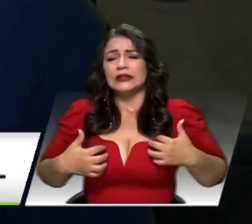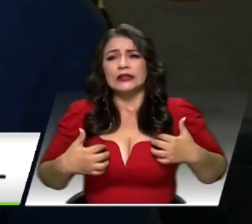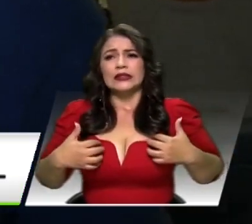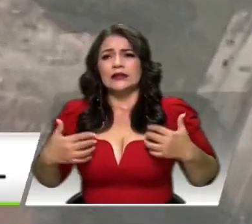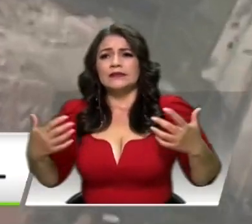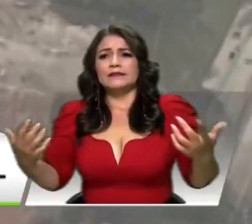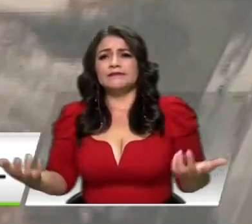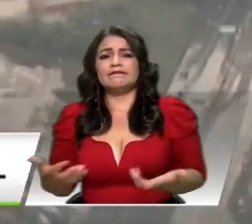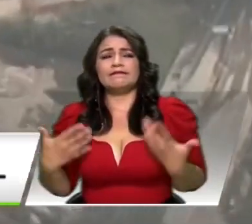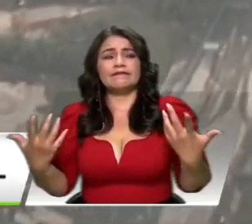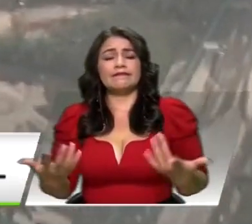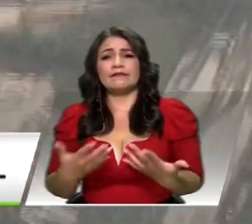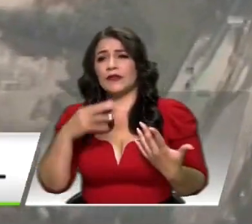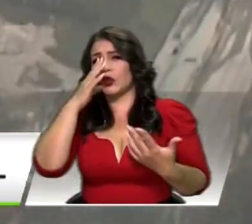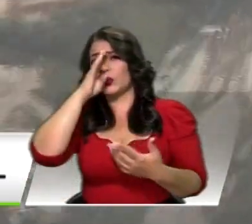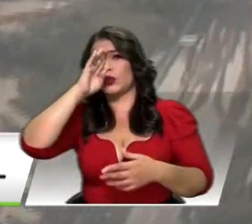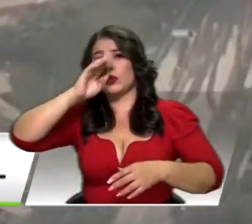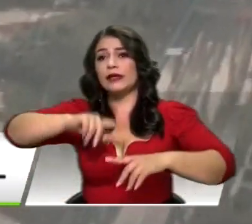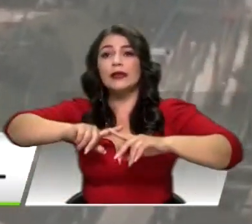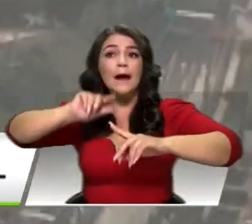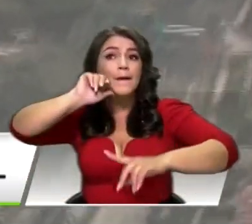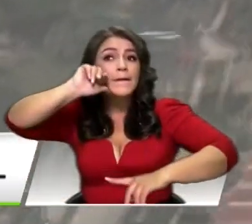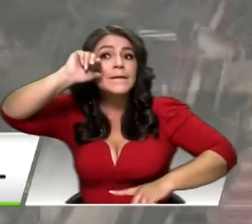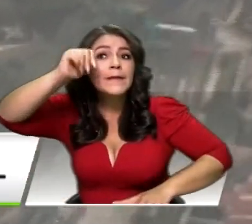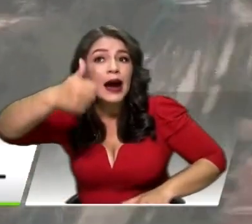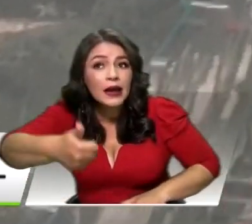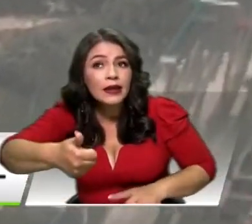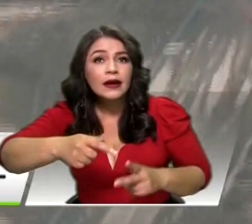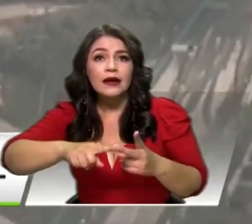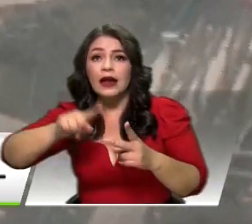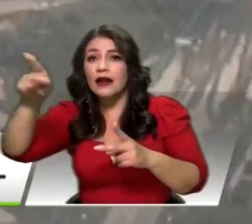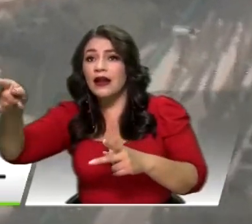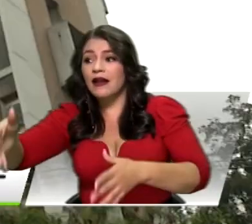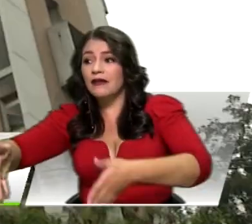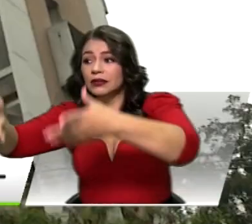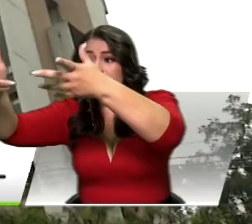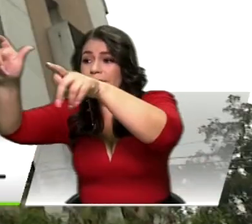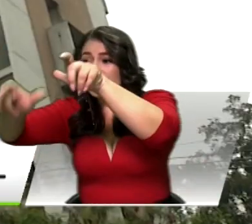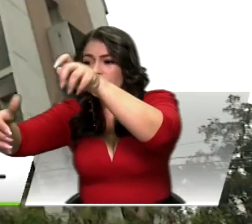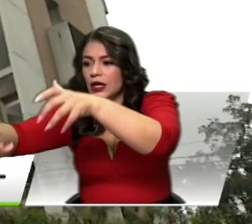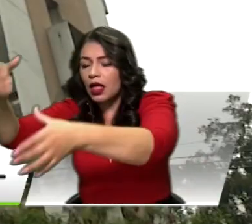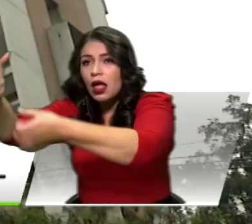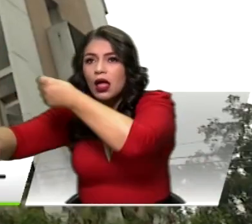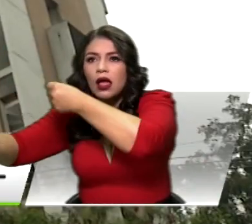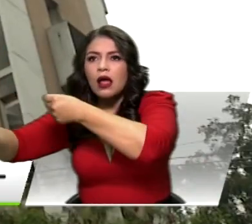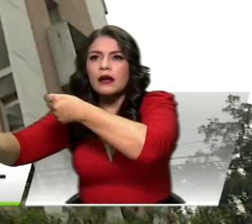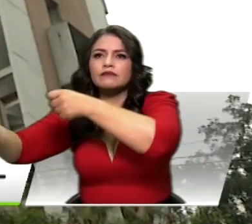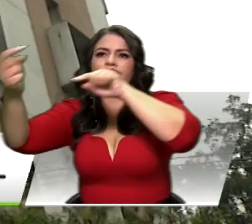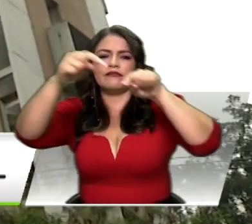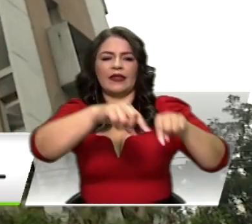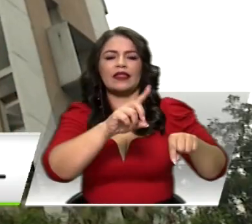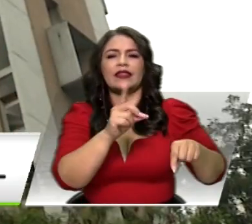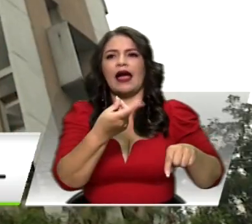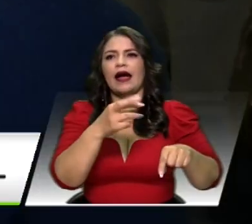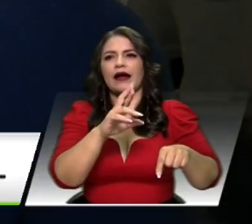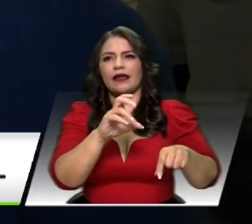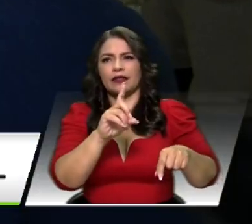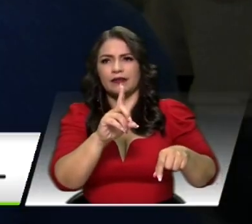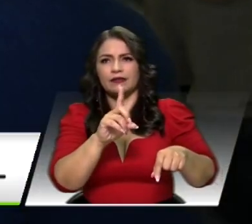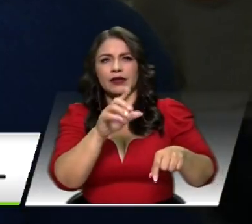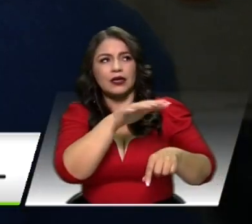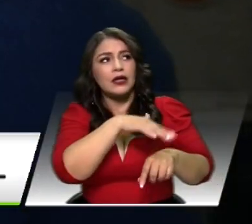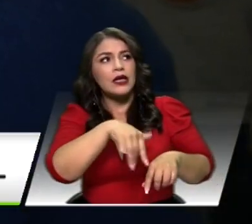las incertidumbres. Al día siguiente, mientras al frente buscaban a las víctimas, el Dagred recorría Continental.